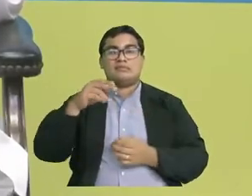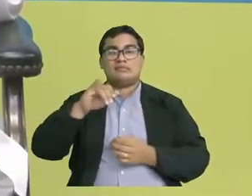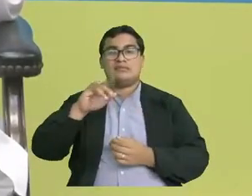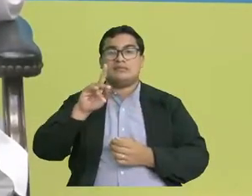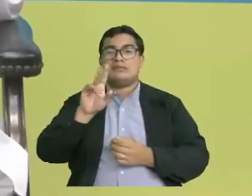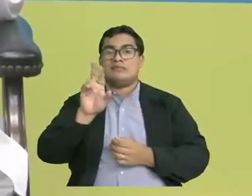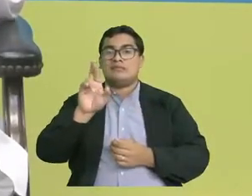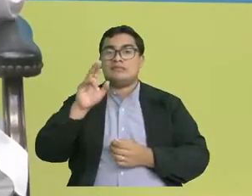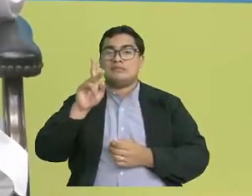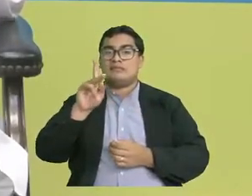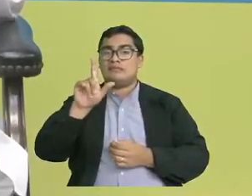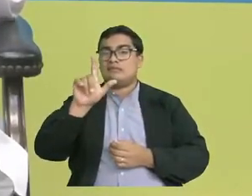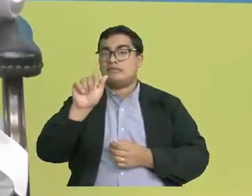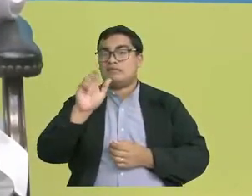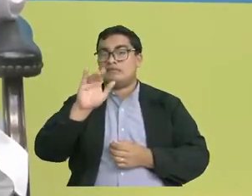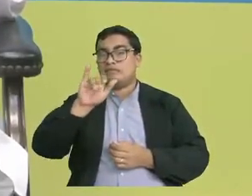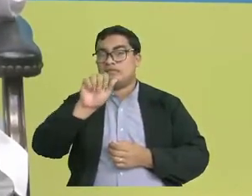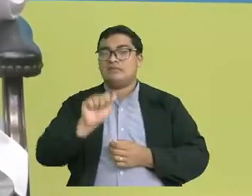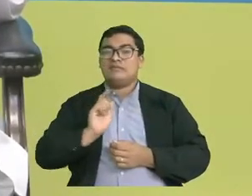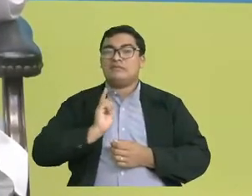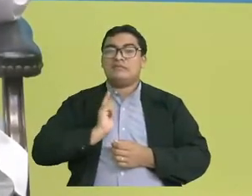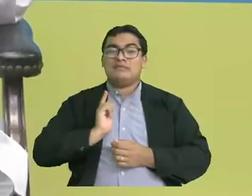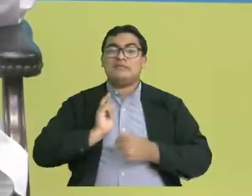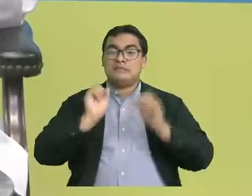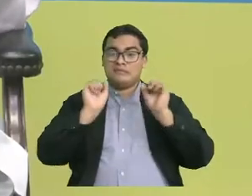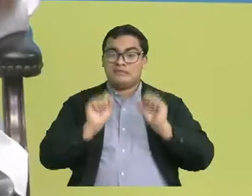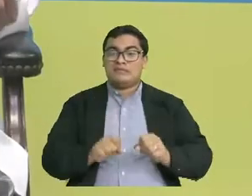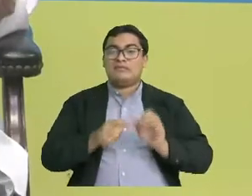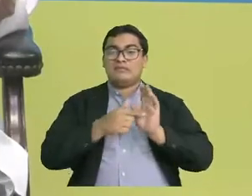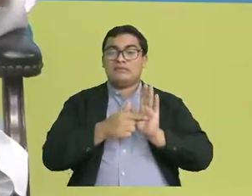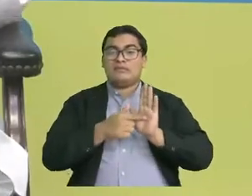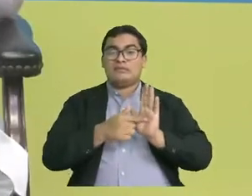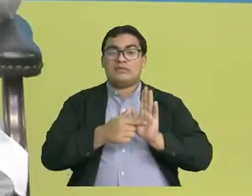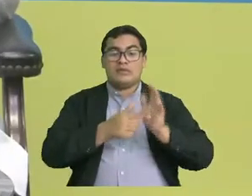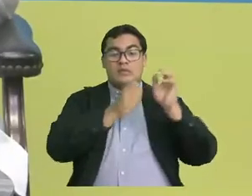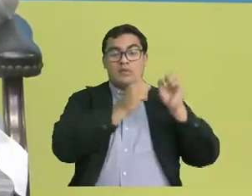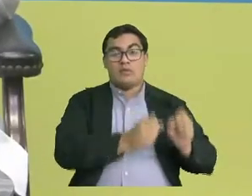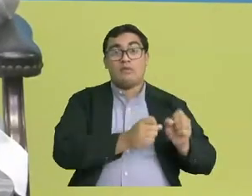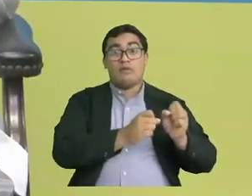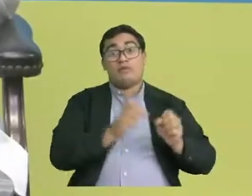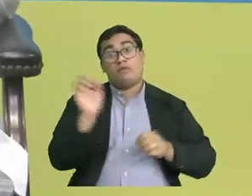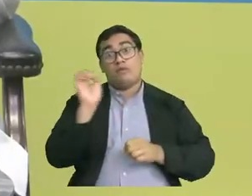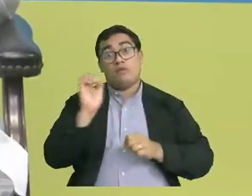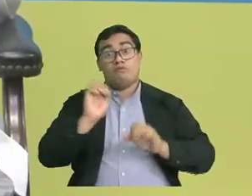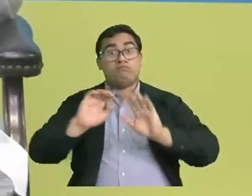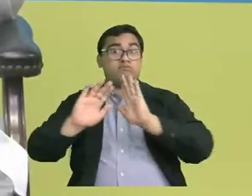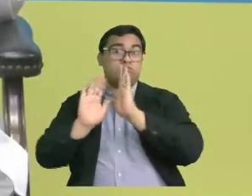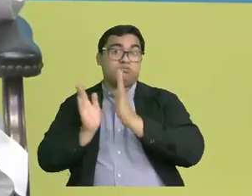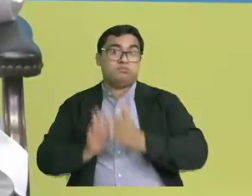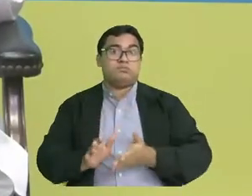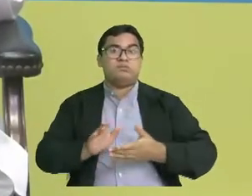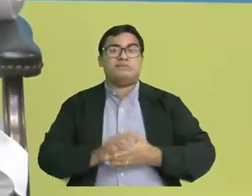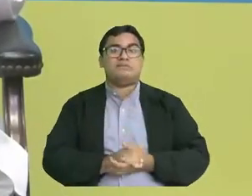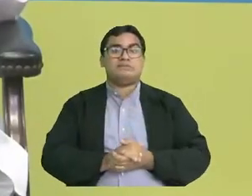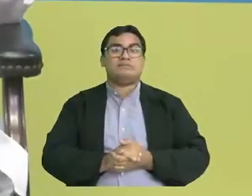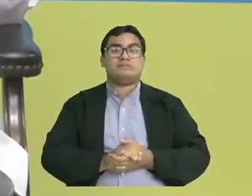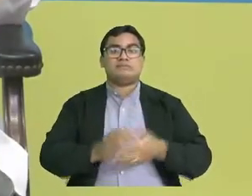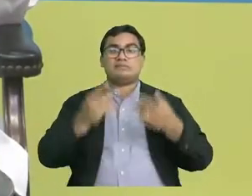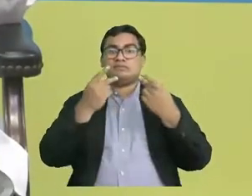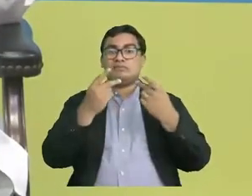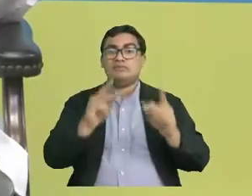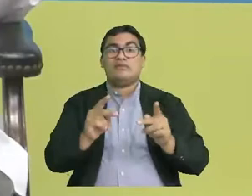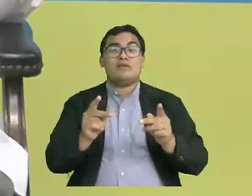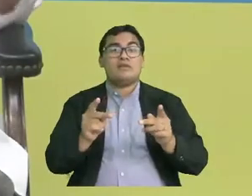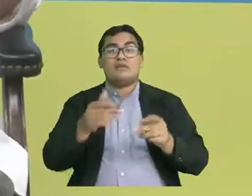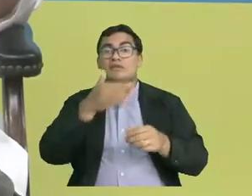más frecuentes, puede darse en varones o en mujeres. Pero el impacto es más